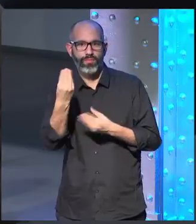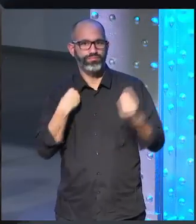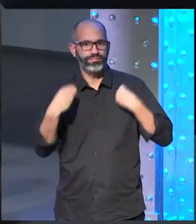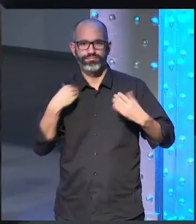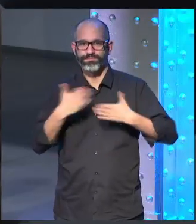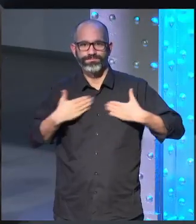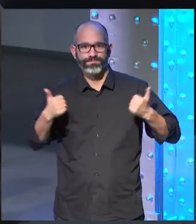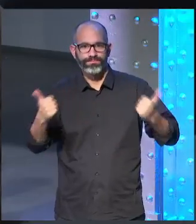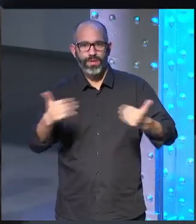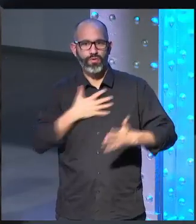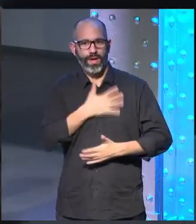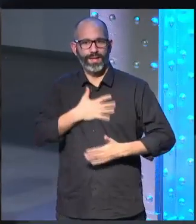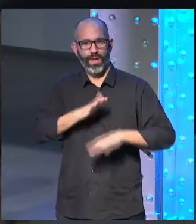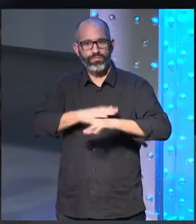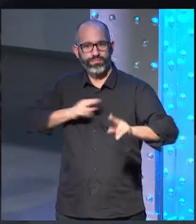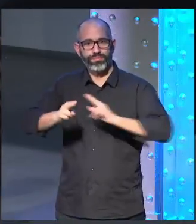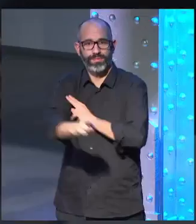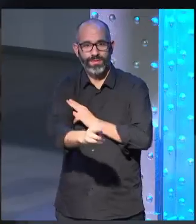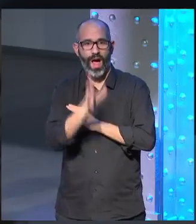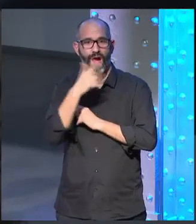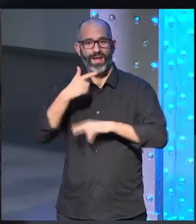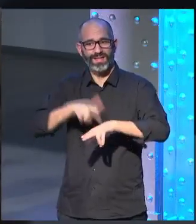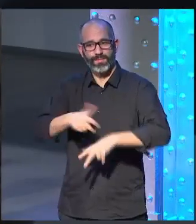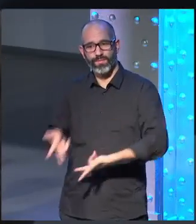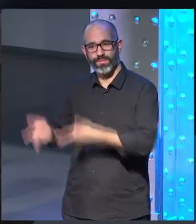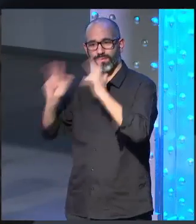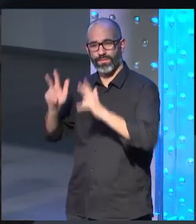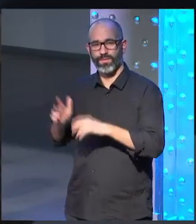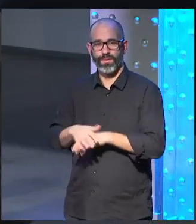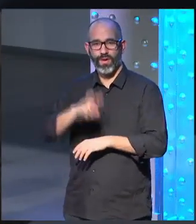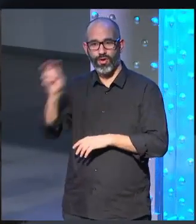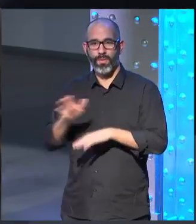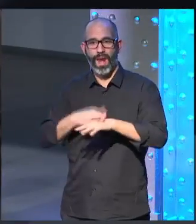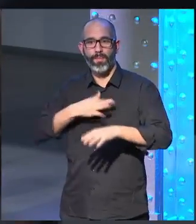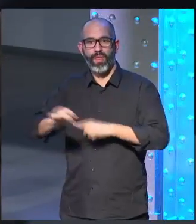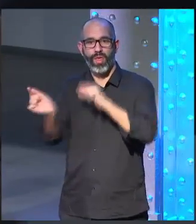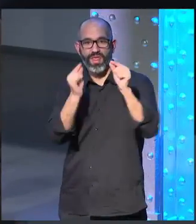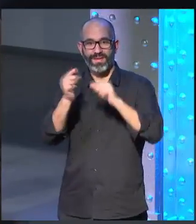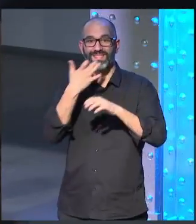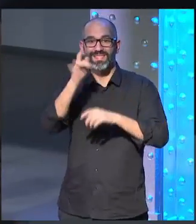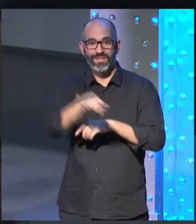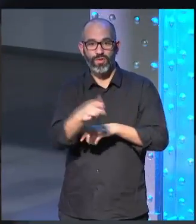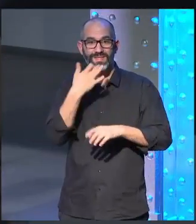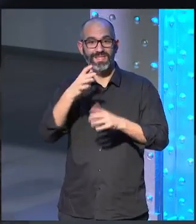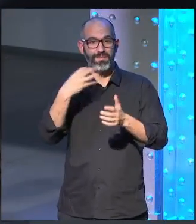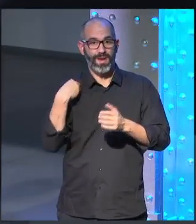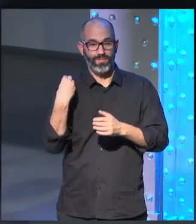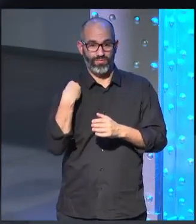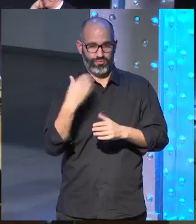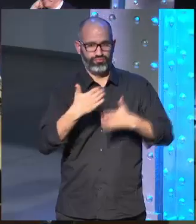encantado de poder resolverla. Y bueno, vamos a dejar tiempo a si podemos debatir, y cualquier pregunta que tengáis, yo